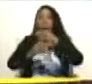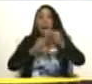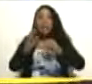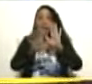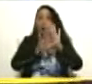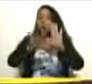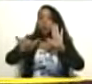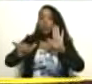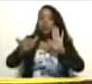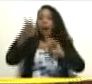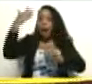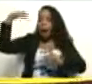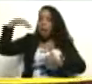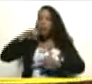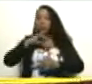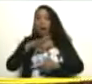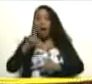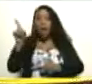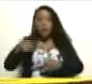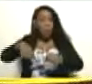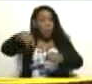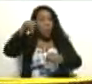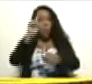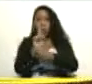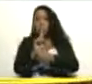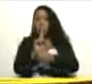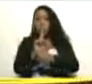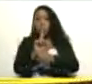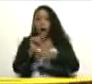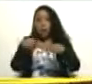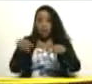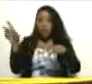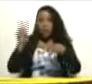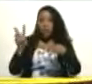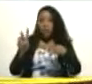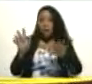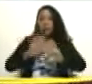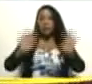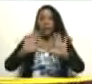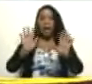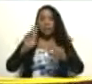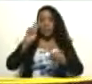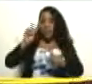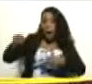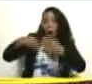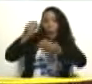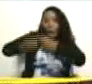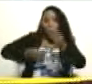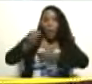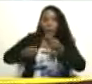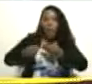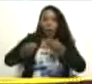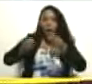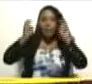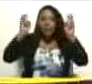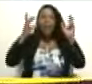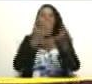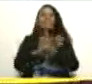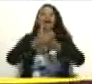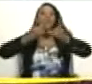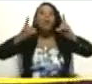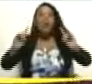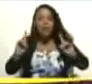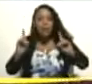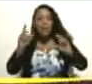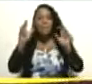constituyente. Hecho inédito, único, que ya vislumbraba el concepto de una democracia participativa